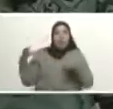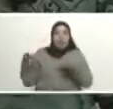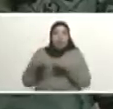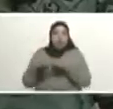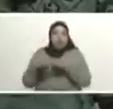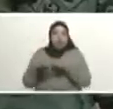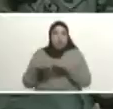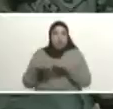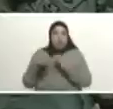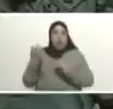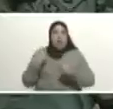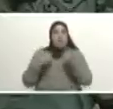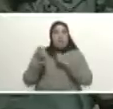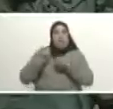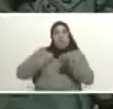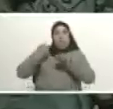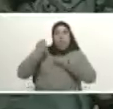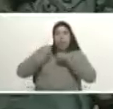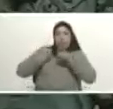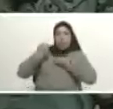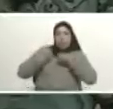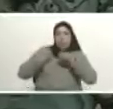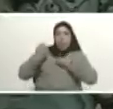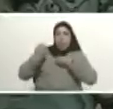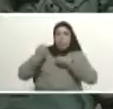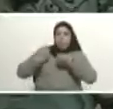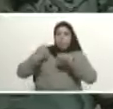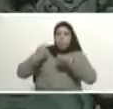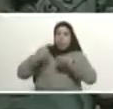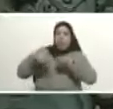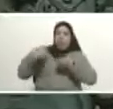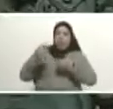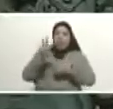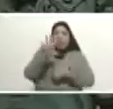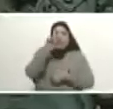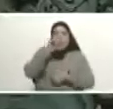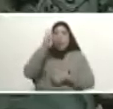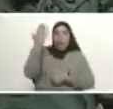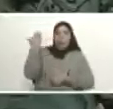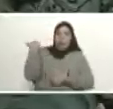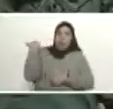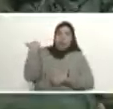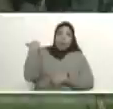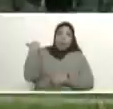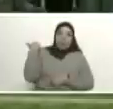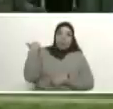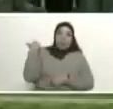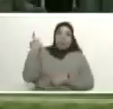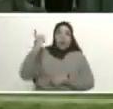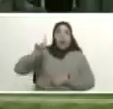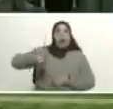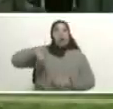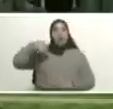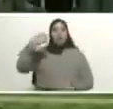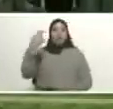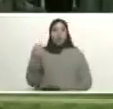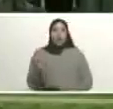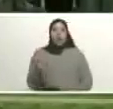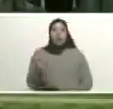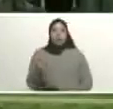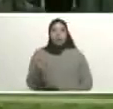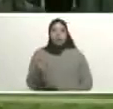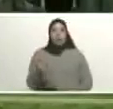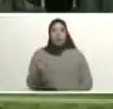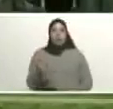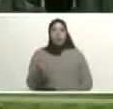y tratar de asesinarnos, como lo intentaron hace 5 años. Y luego,